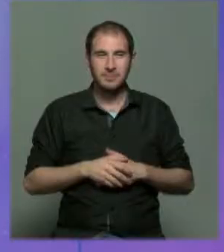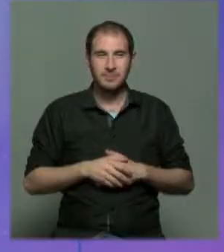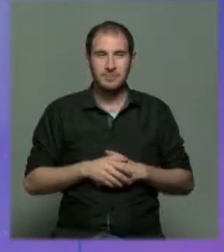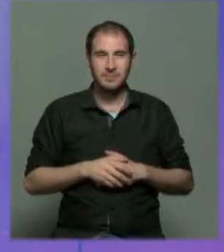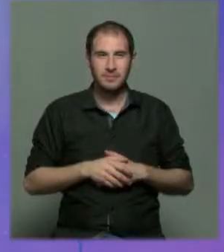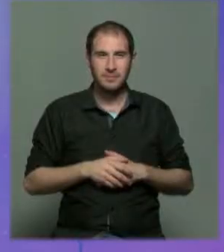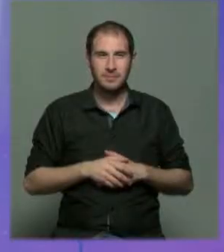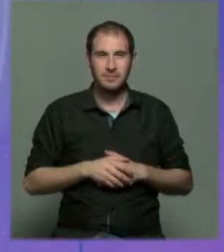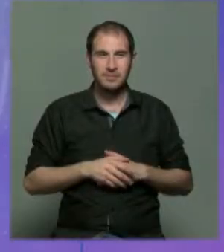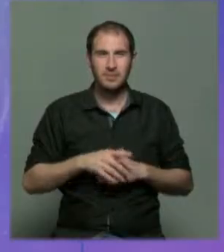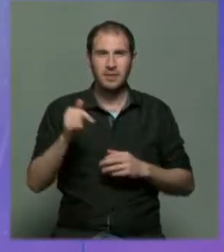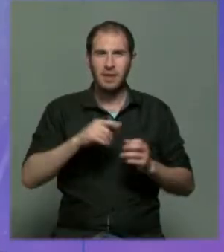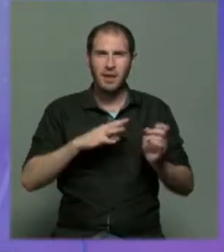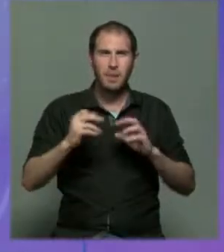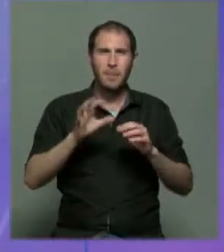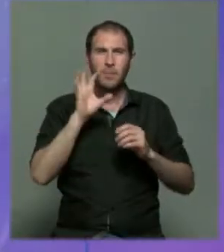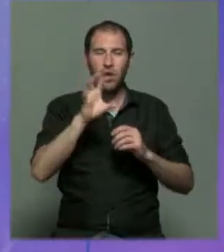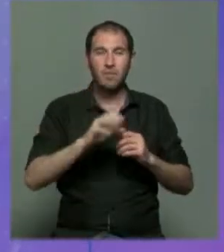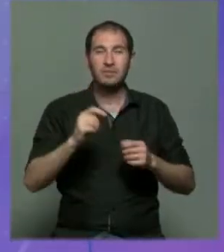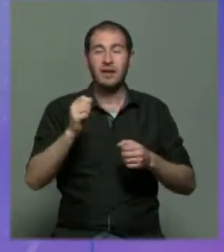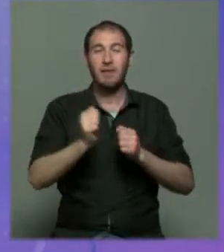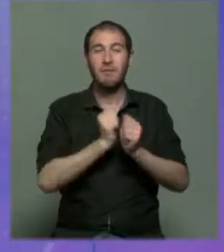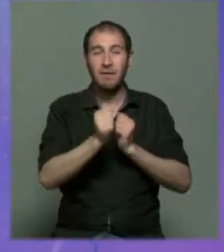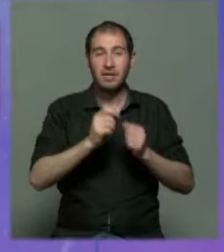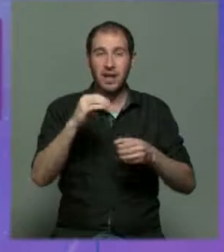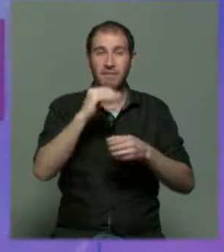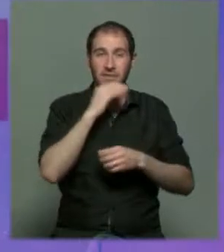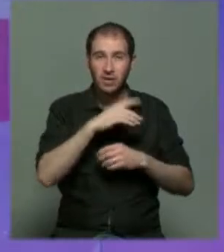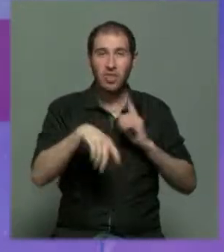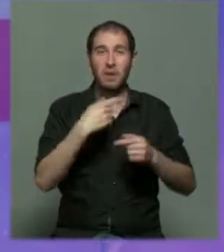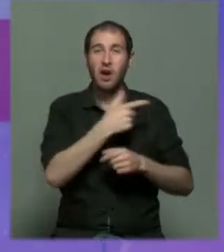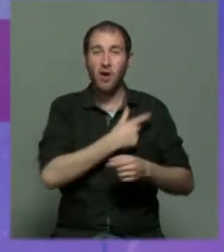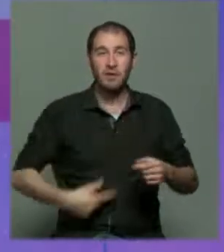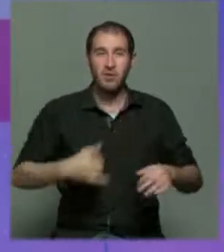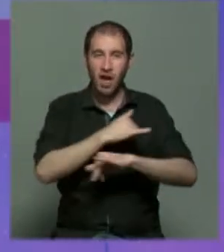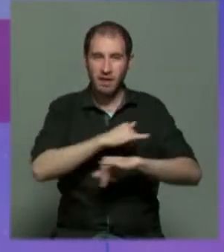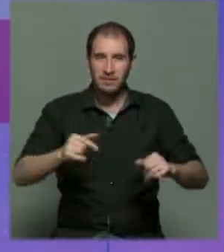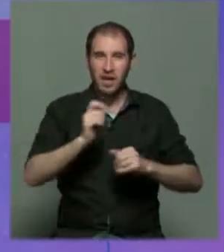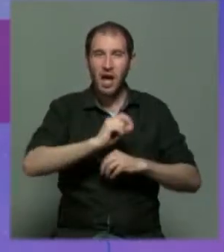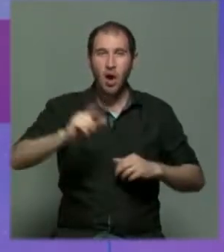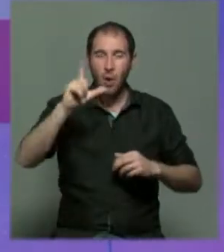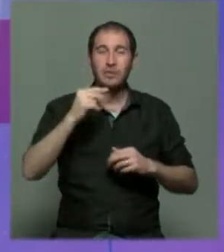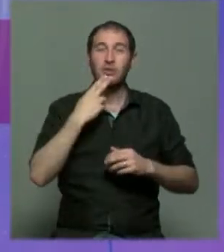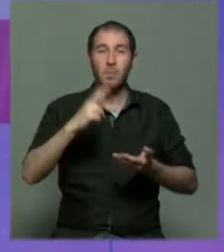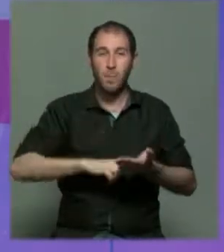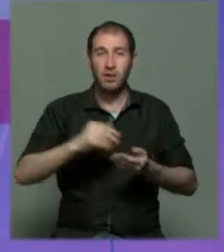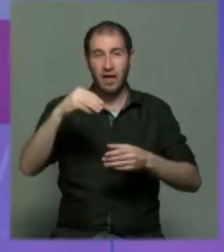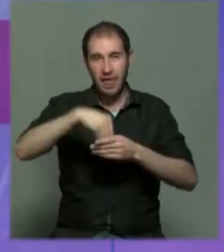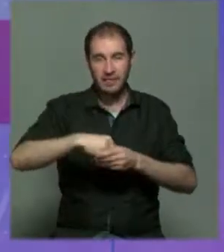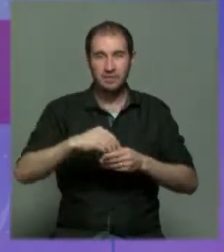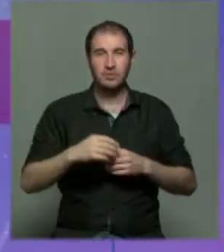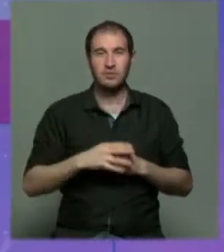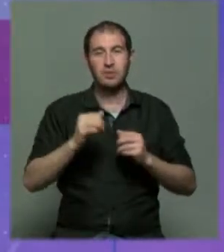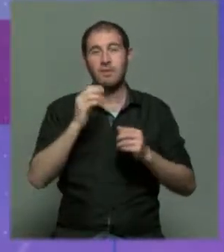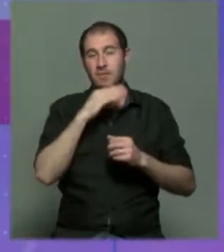Hay una gran polémica y queja en las provincias productoras de vinos luego de que el gobierno anunciara que se incrementarán los impuestos internos